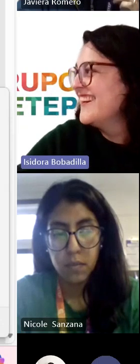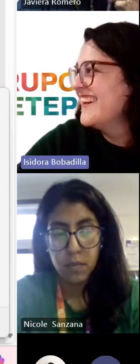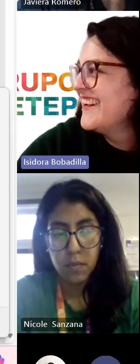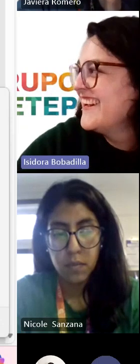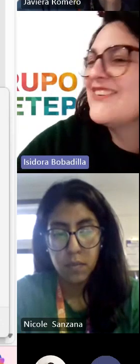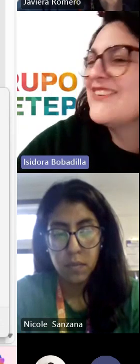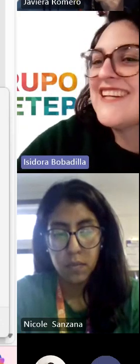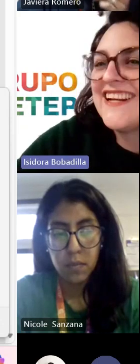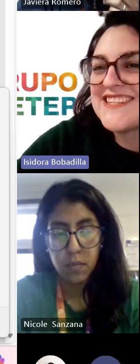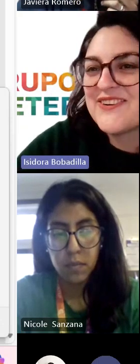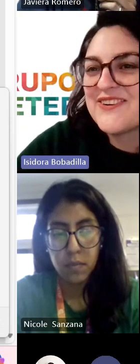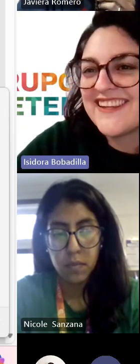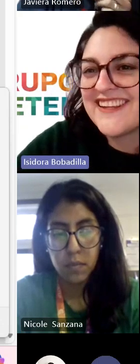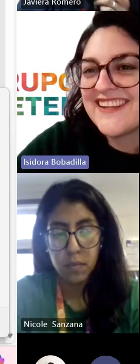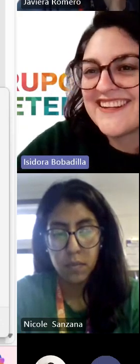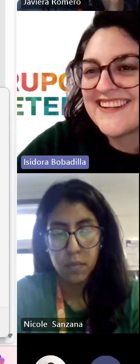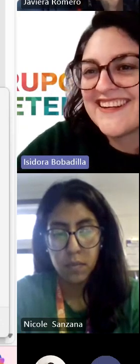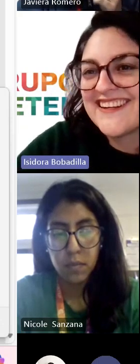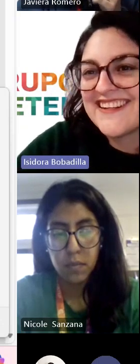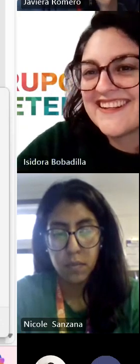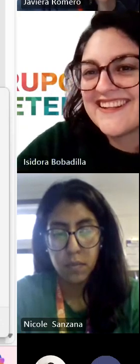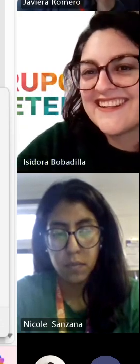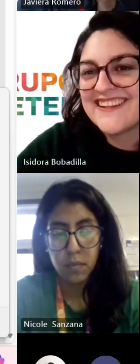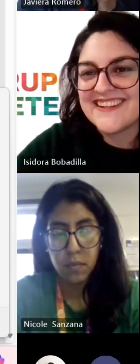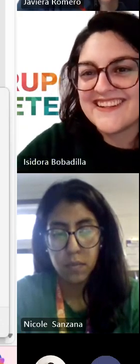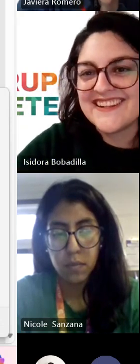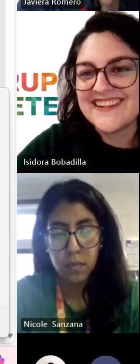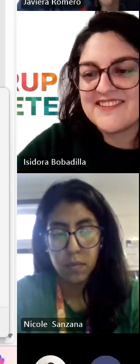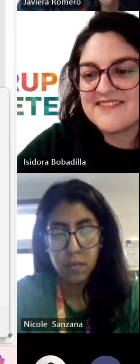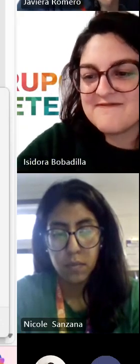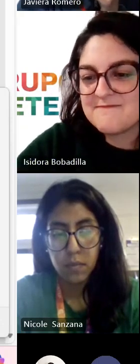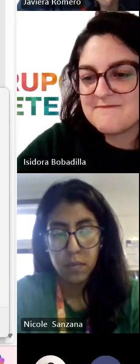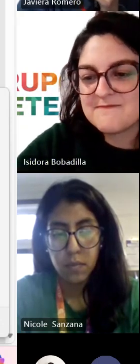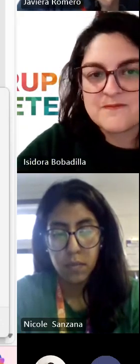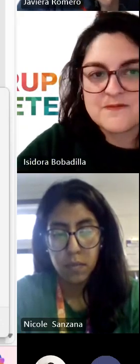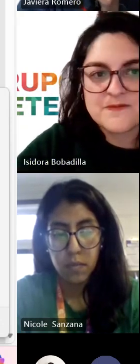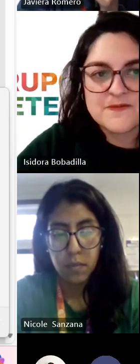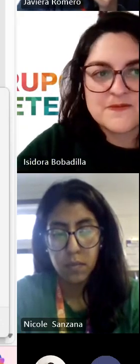bienvenido. Muchas Muchas gracias. gracias por compartir.